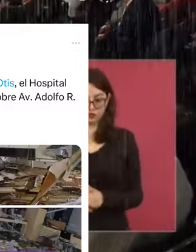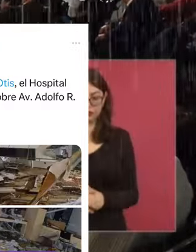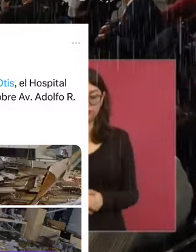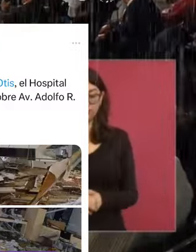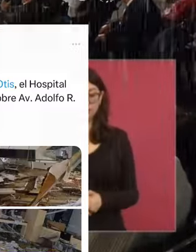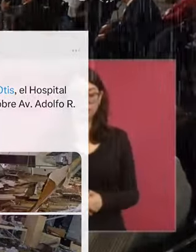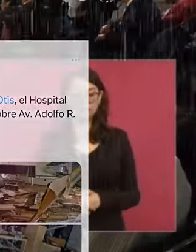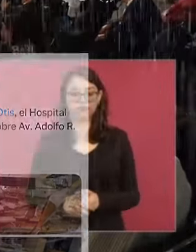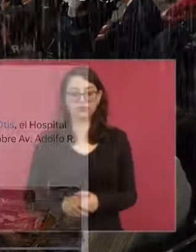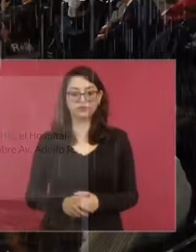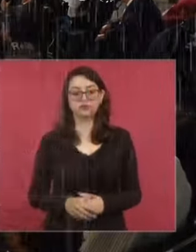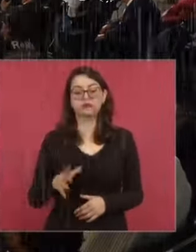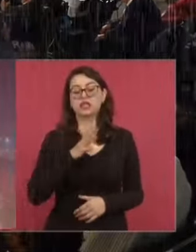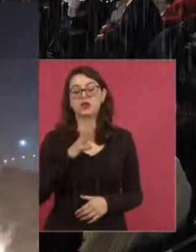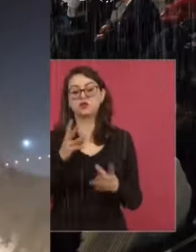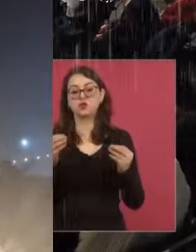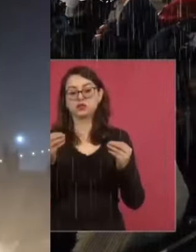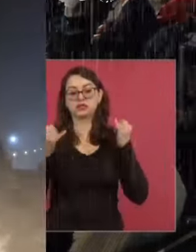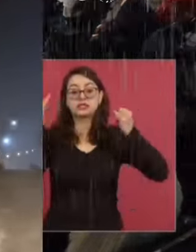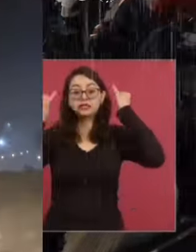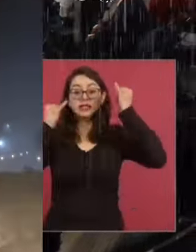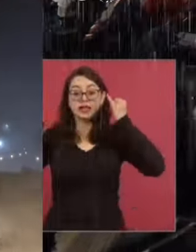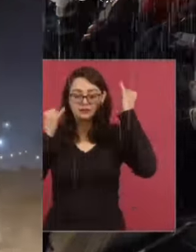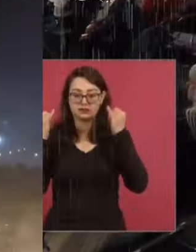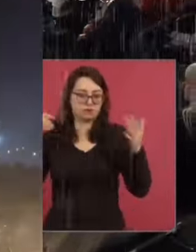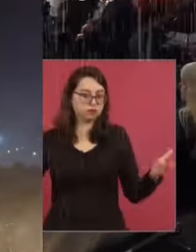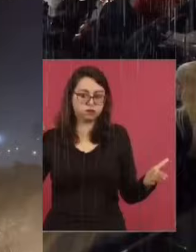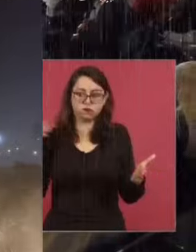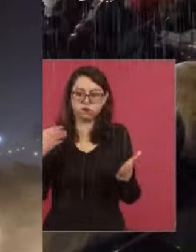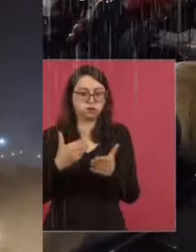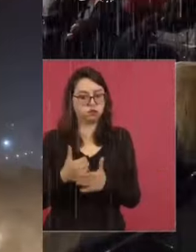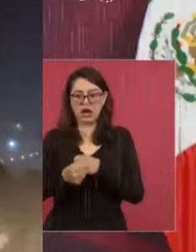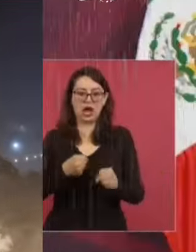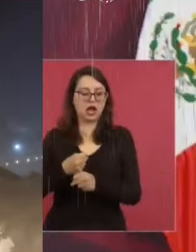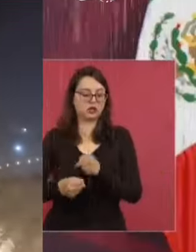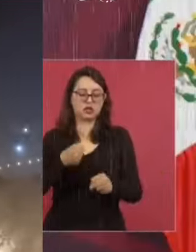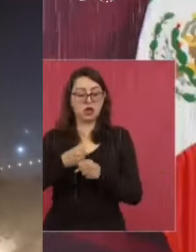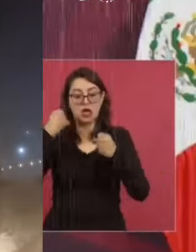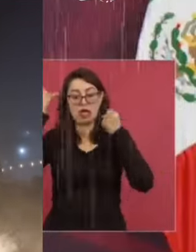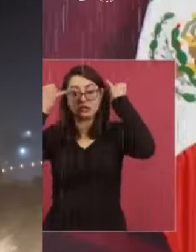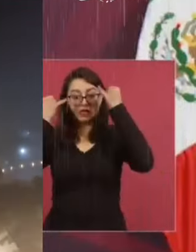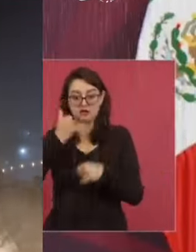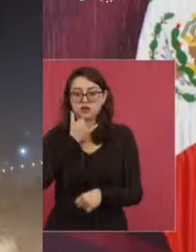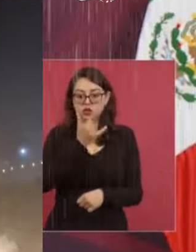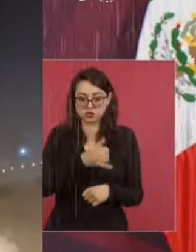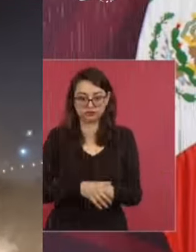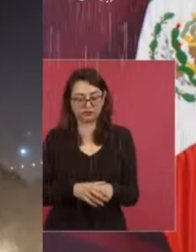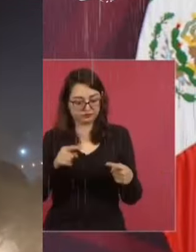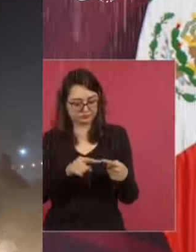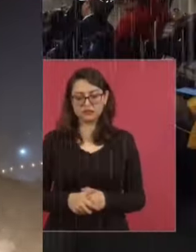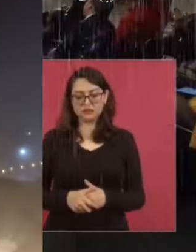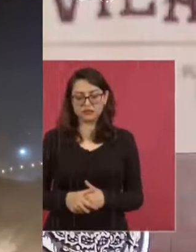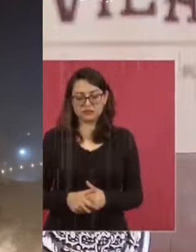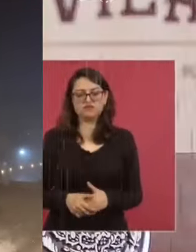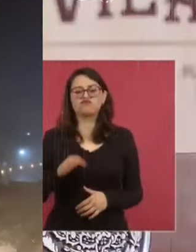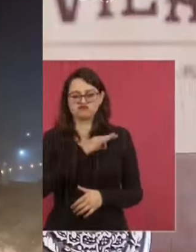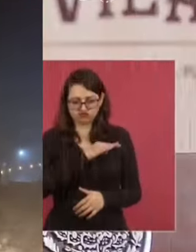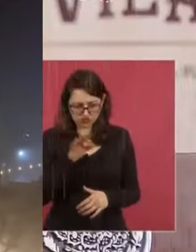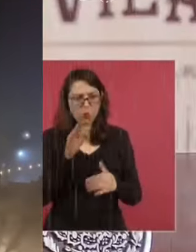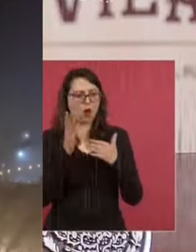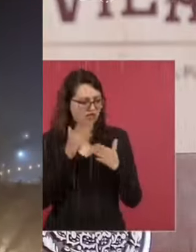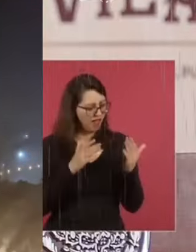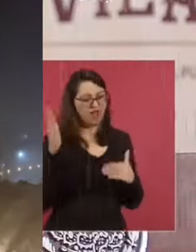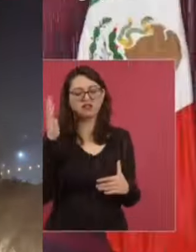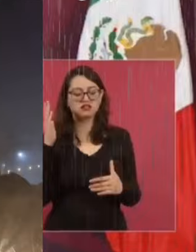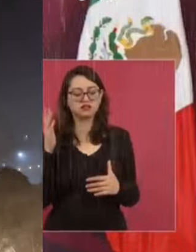todos estos estereotipos, ¿no?, que se fueron estableciendo, de que si no eres corrupto eres un tonto. ¿Y se acuerdan cómo decían,